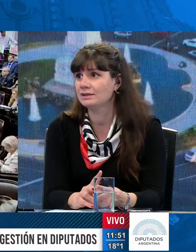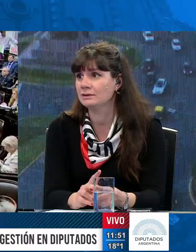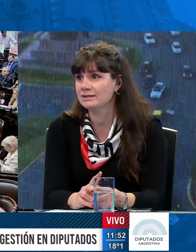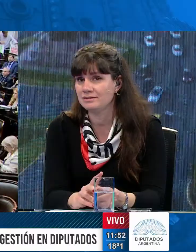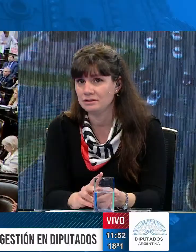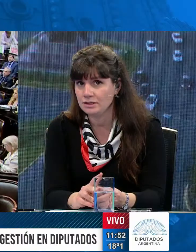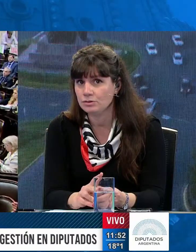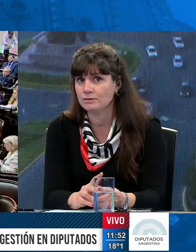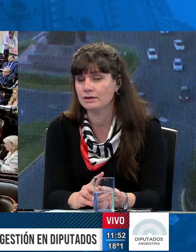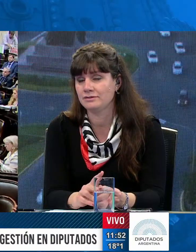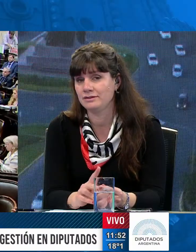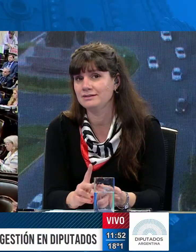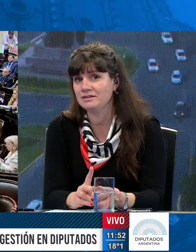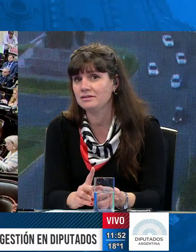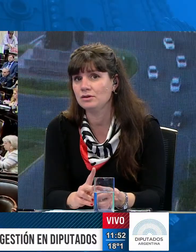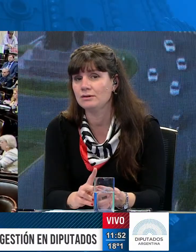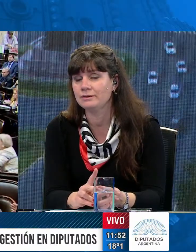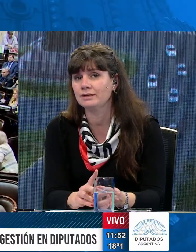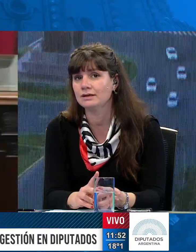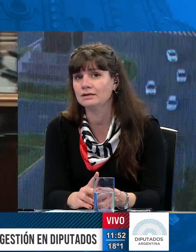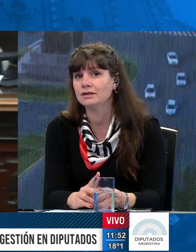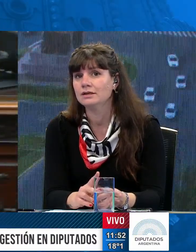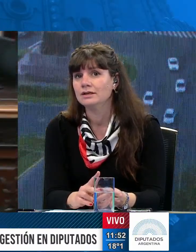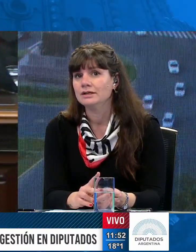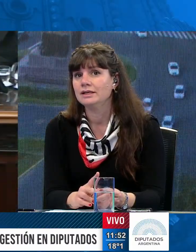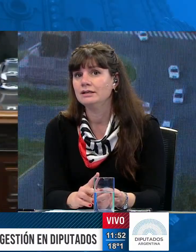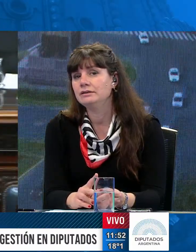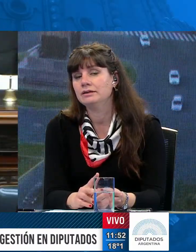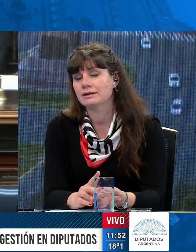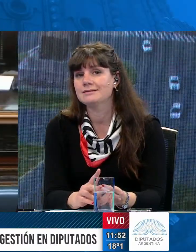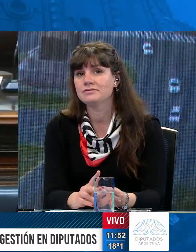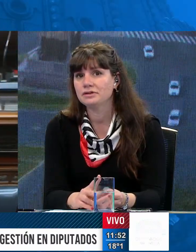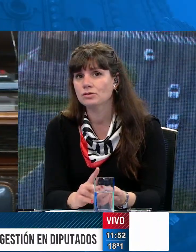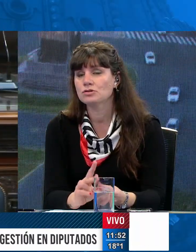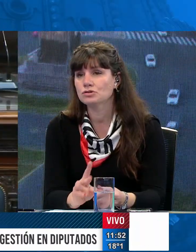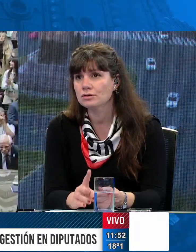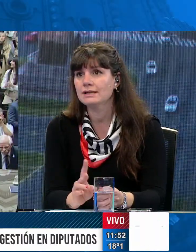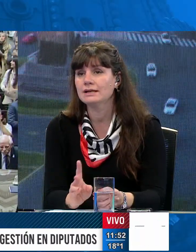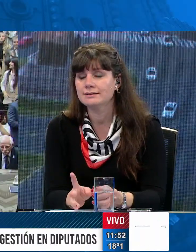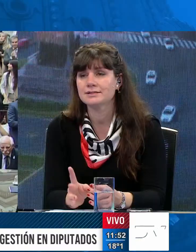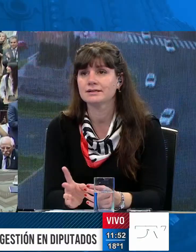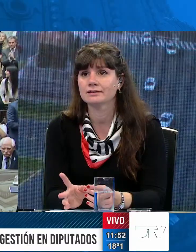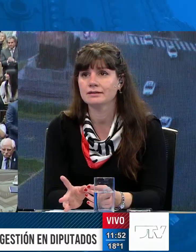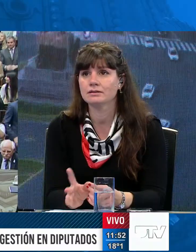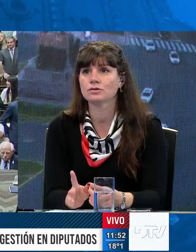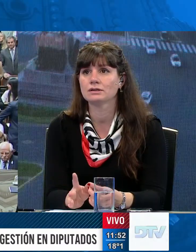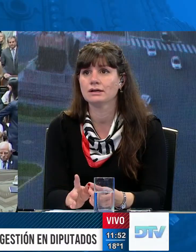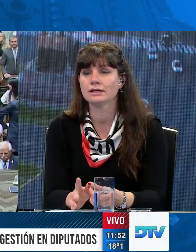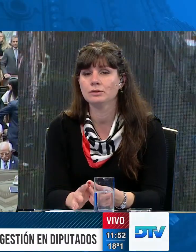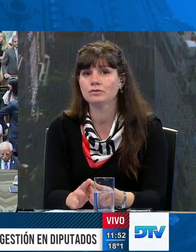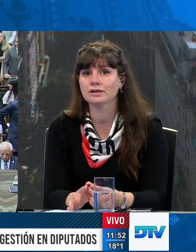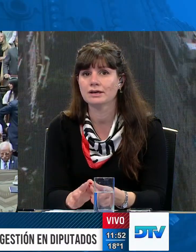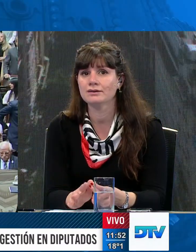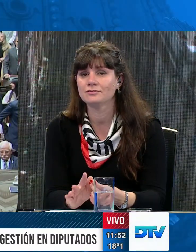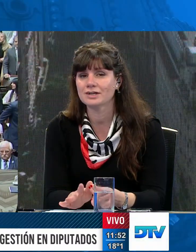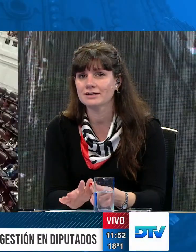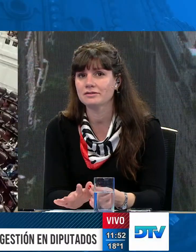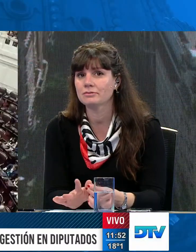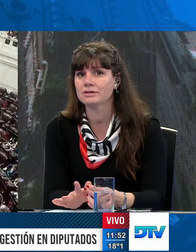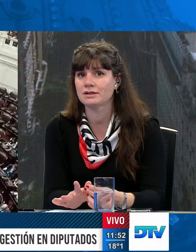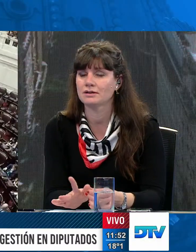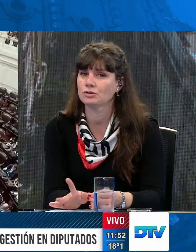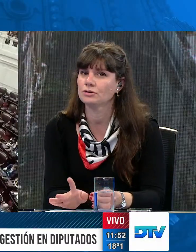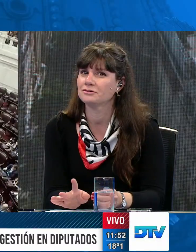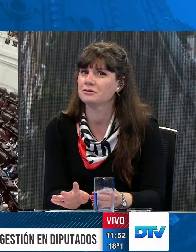si estaba decidido, si están decididos a vetar, y él ratificó todas las leyes que atenden contra el equilibrio fiscal van a